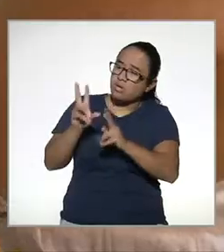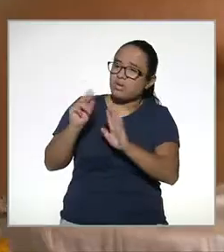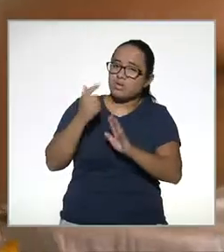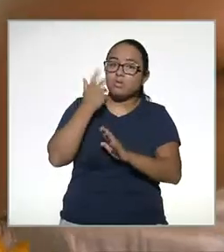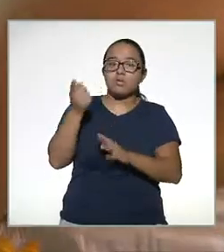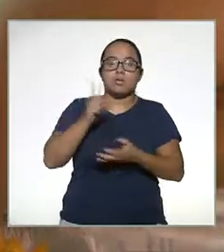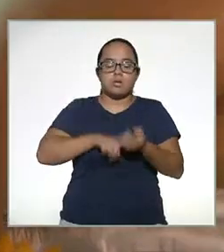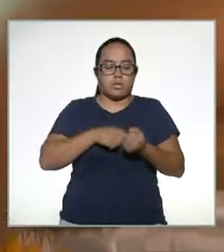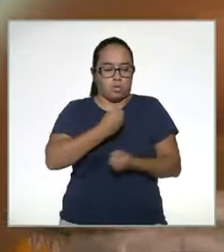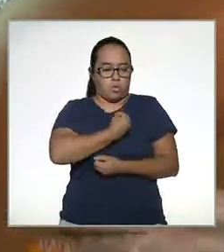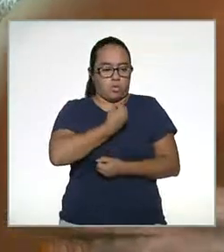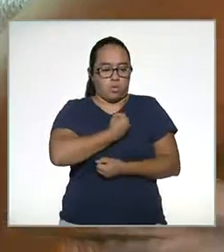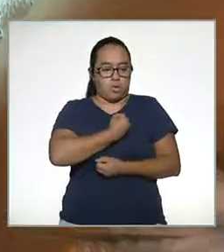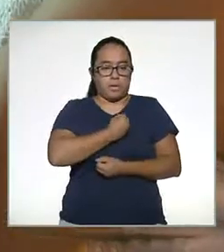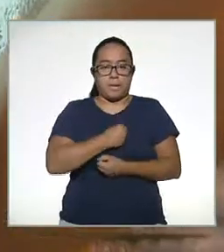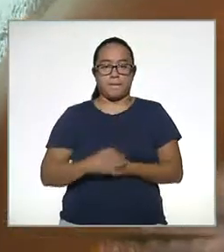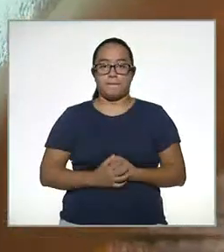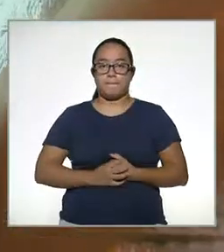se lo guarda.